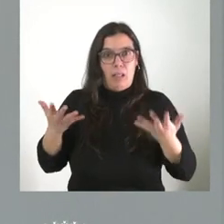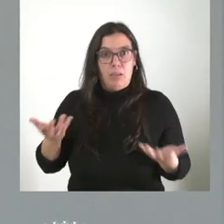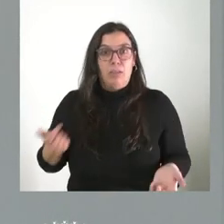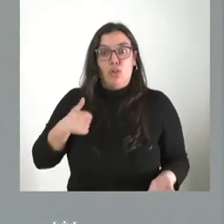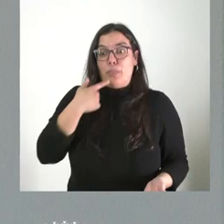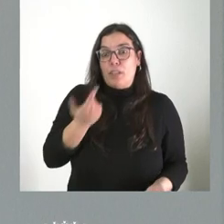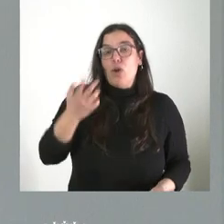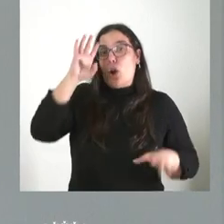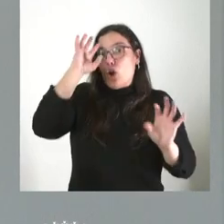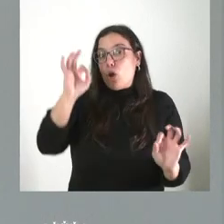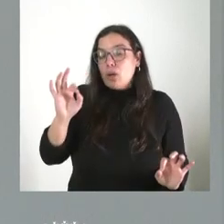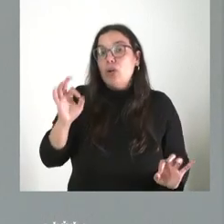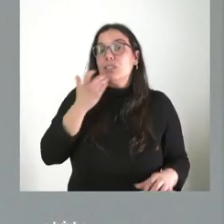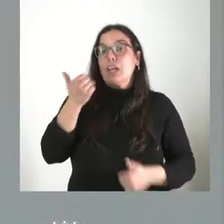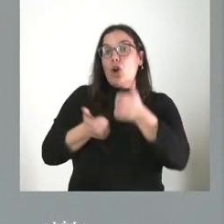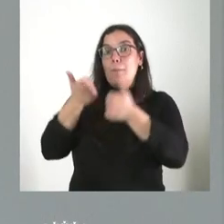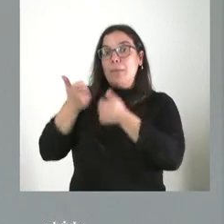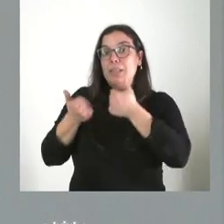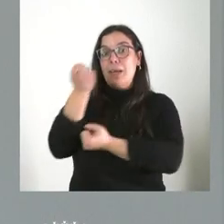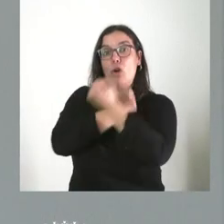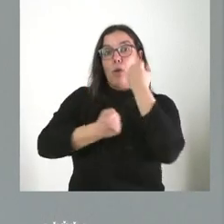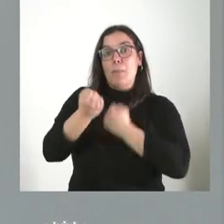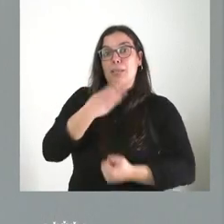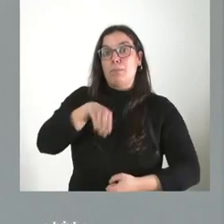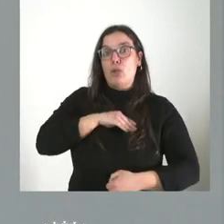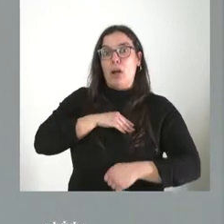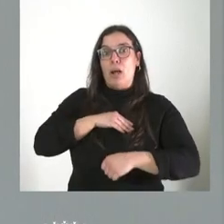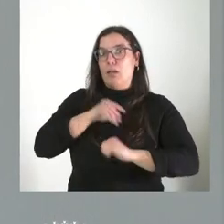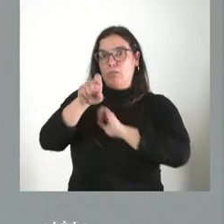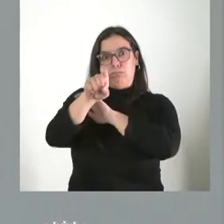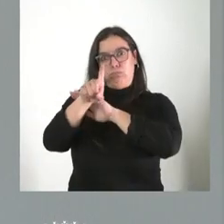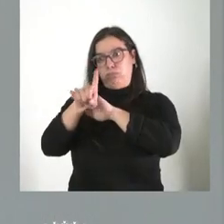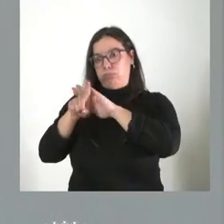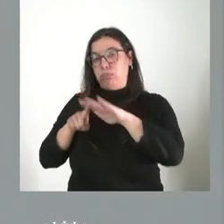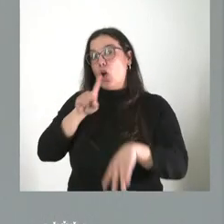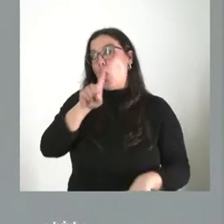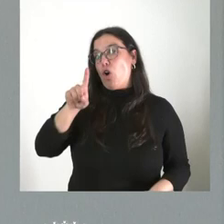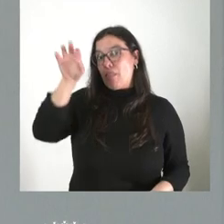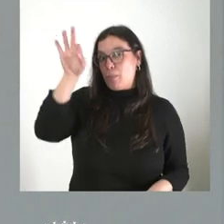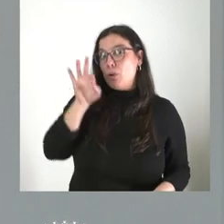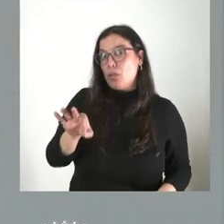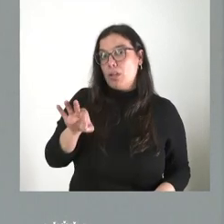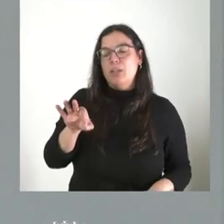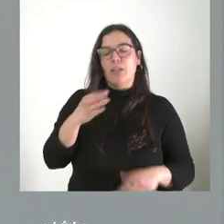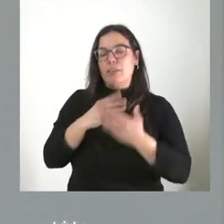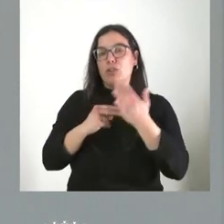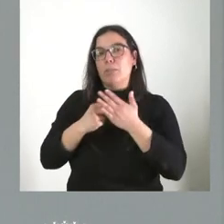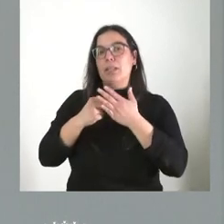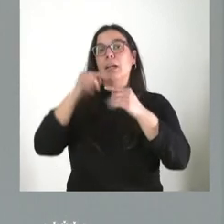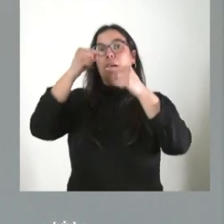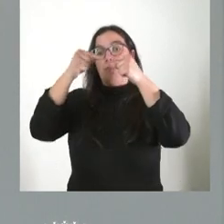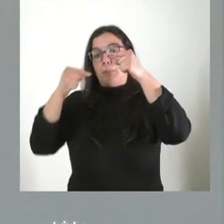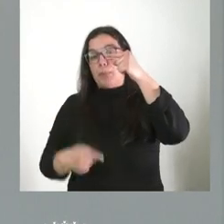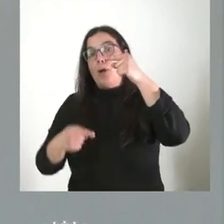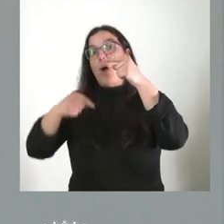lógicamente si la competitividad de la economía española se reduce como se está reduciendo 11 puntos 11 puestos en el último año